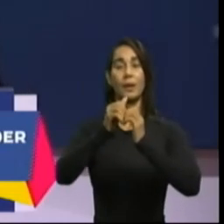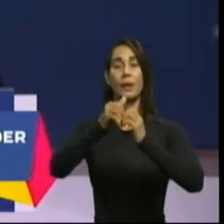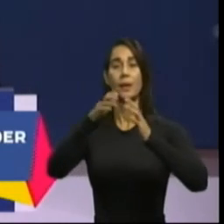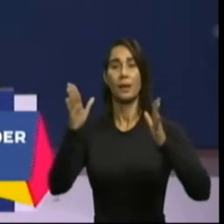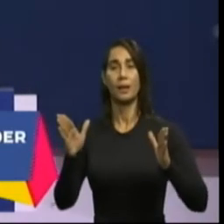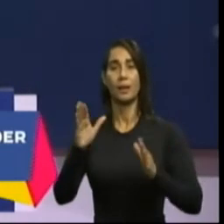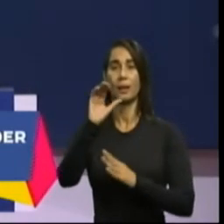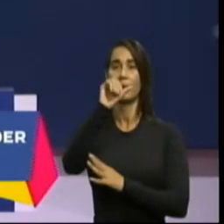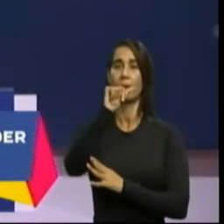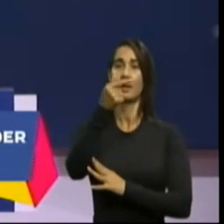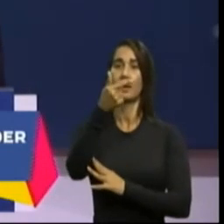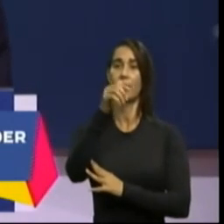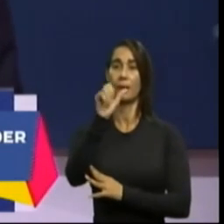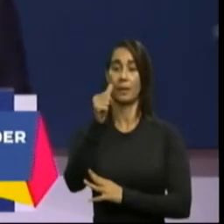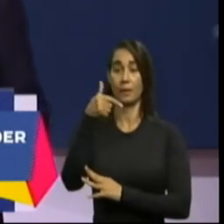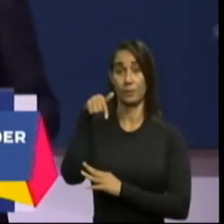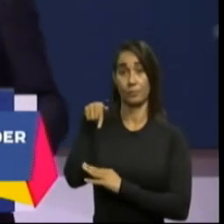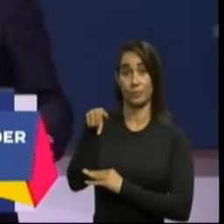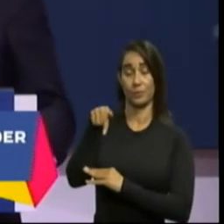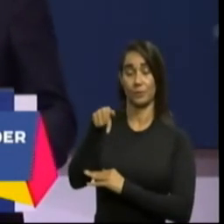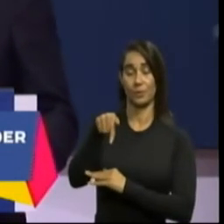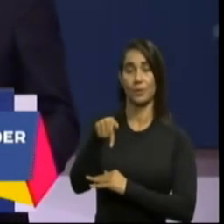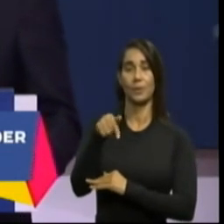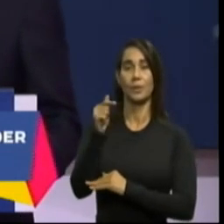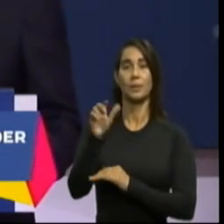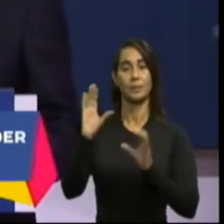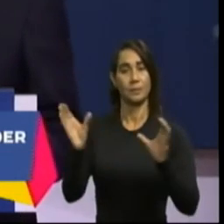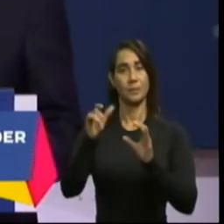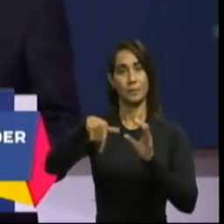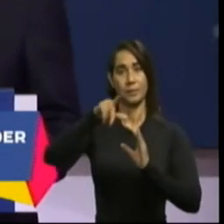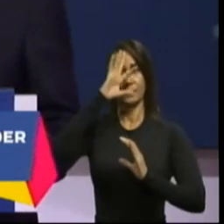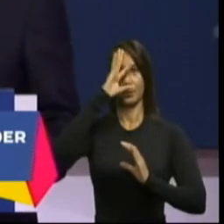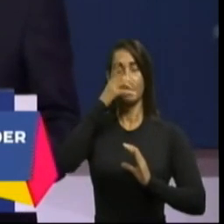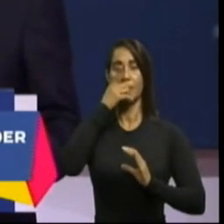AGA, de la que seremos sede de su próximo encuentro.